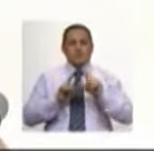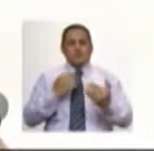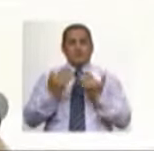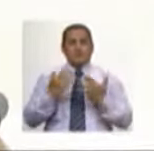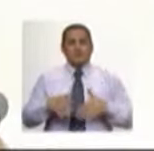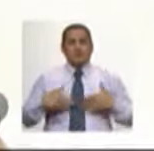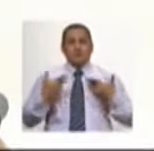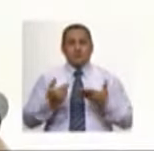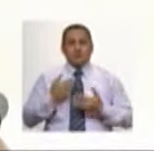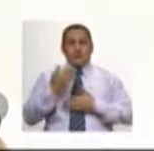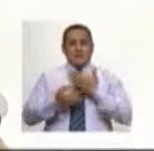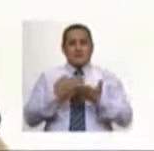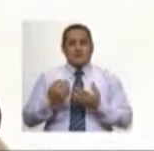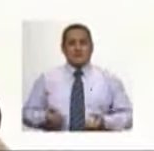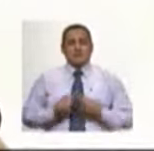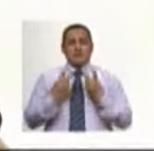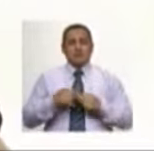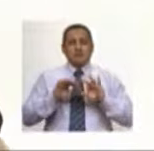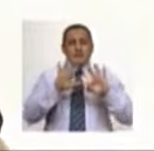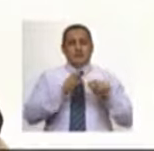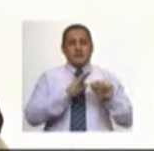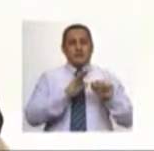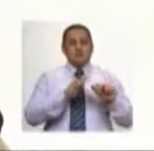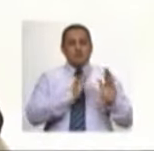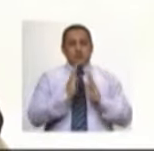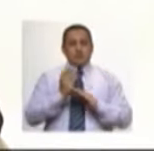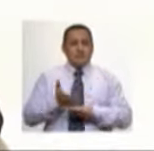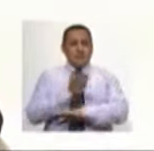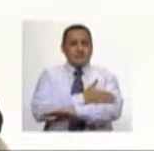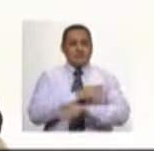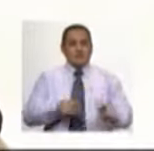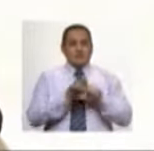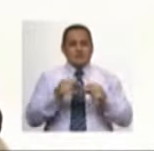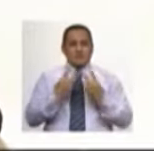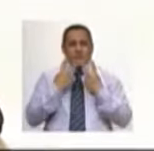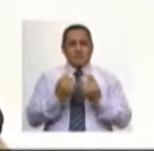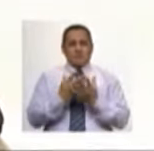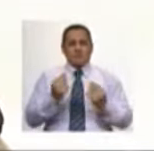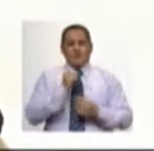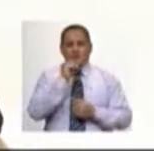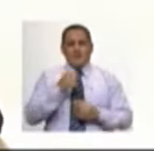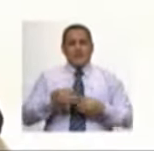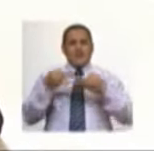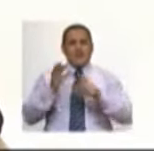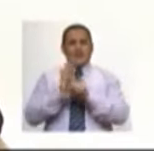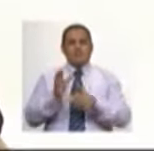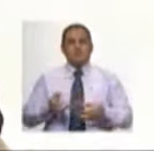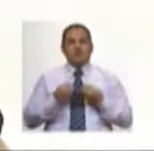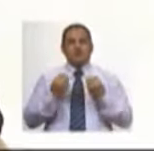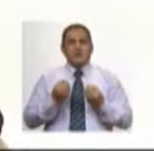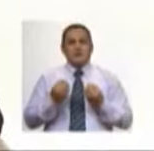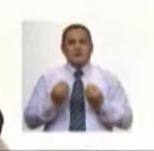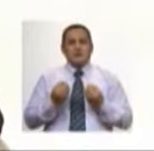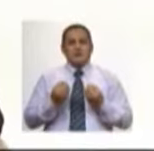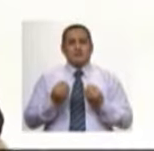pues reivindican los 7 procesos anteriores que estaban plagados de informalidad. Esa es en buena cuenta,